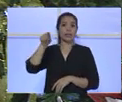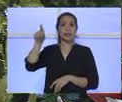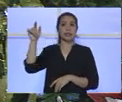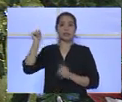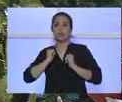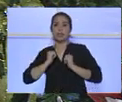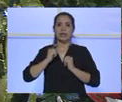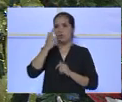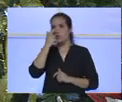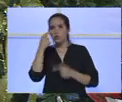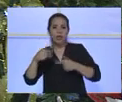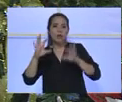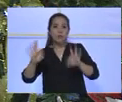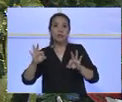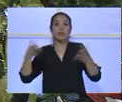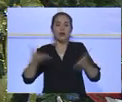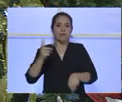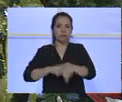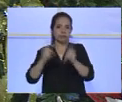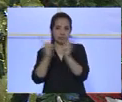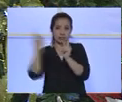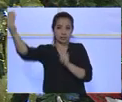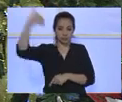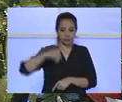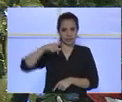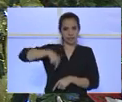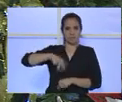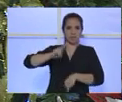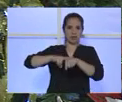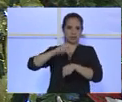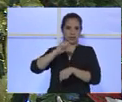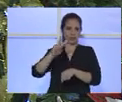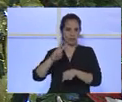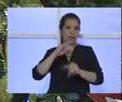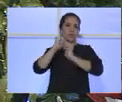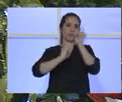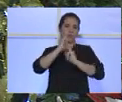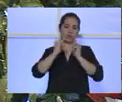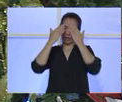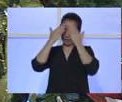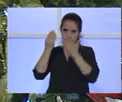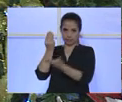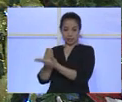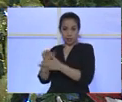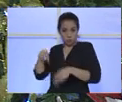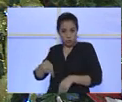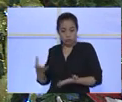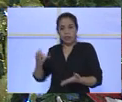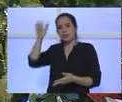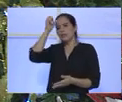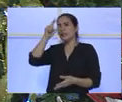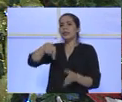Paraguay en 15 para conversar un poco de los planes que tiene también ya en lo que significan los hechos y las